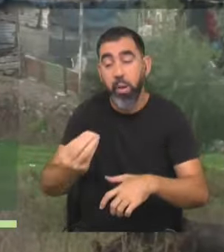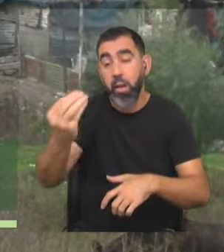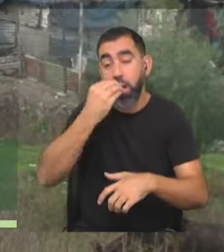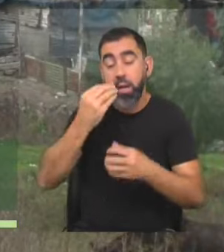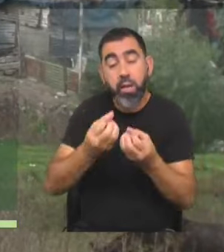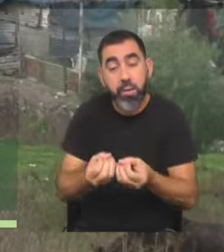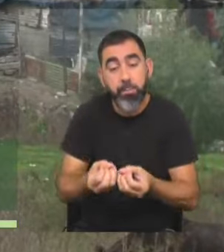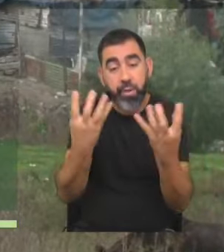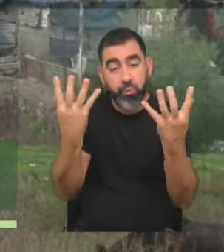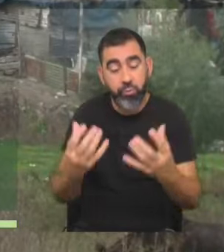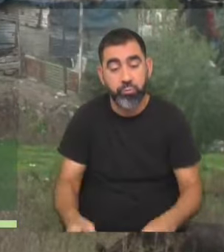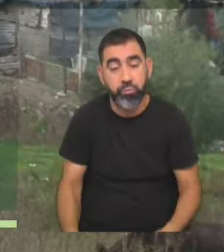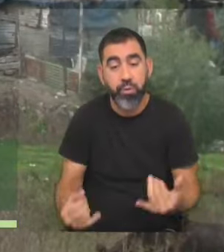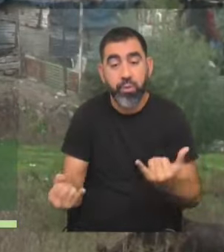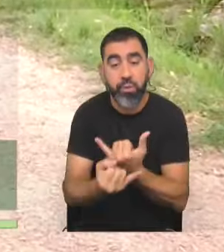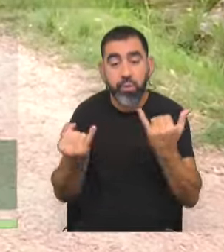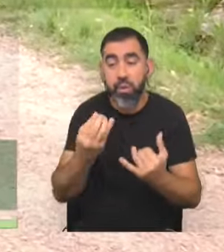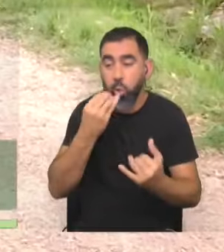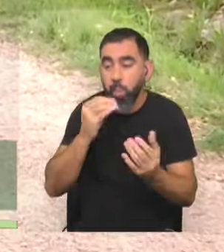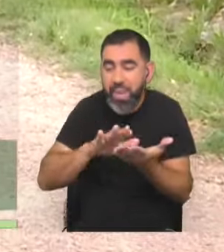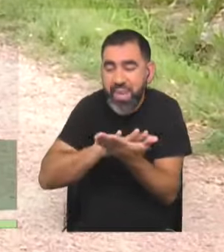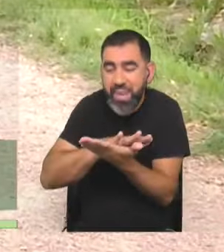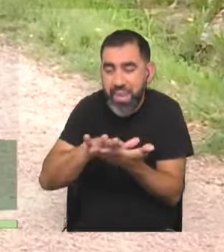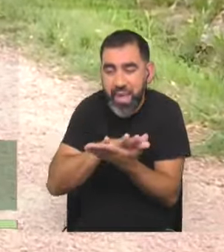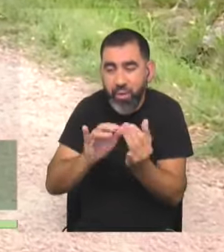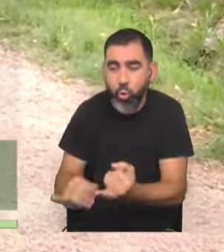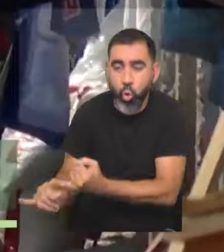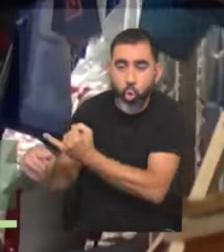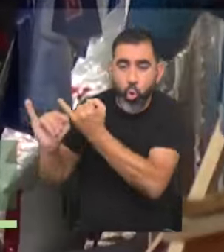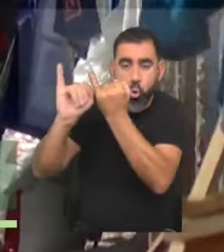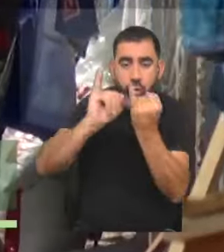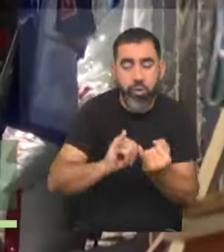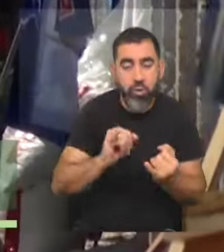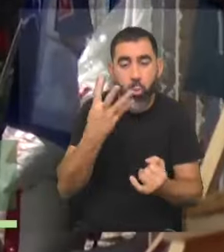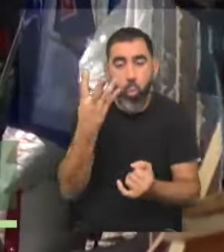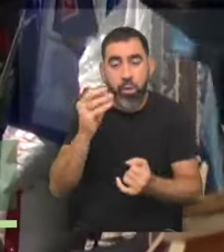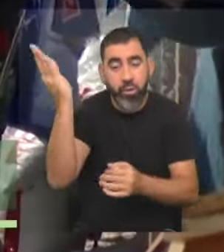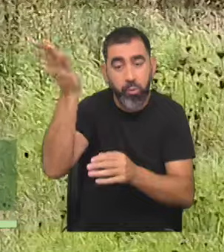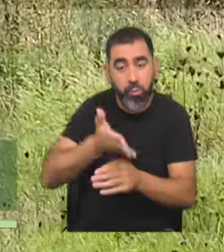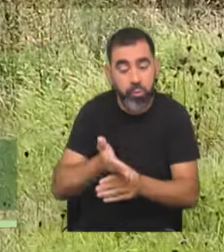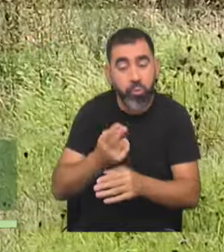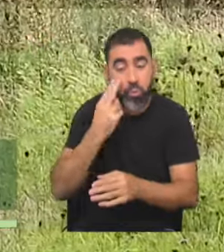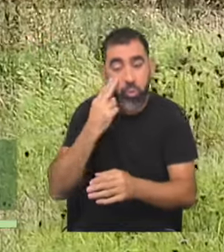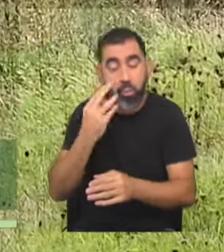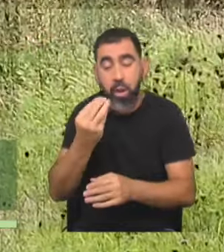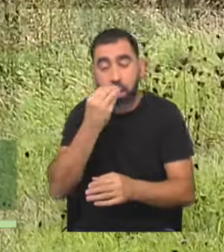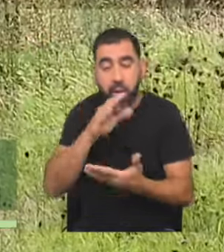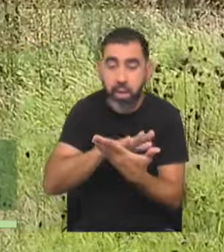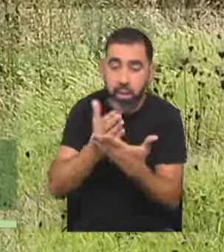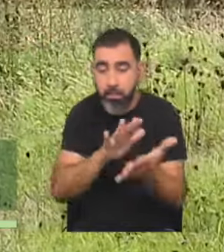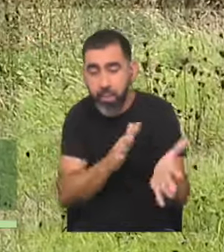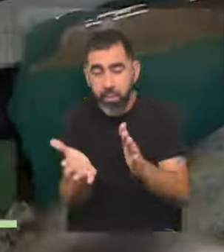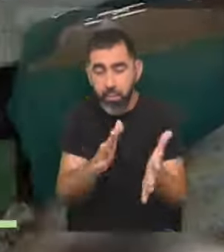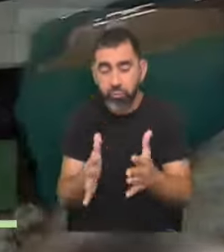grave o sea Hay días que no comen absolutamente nada todo el día un 40% tiene seguridad alimentaria moderada